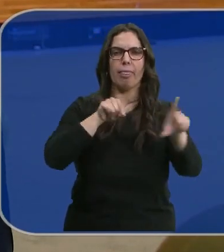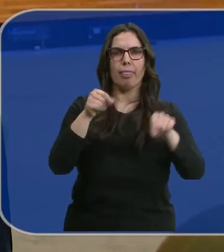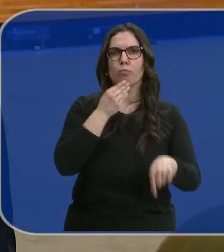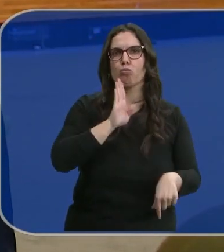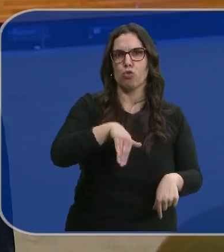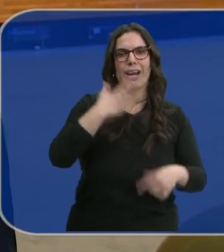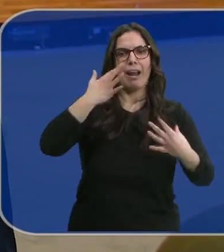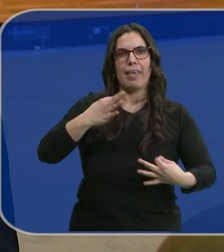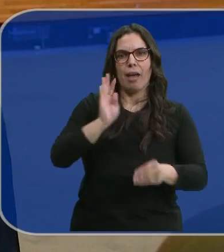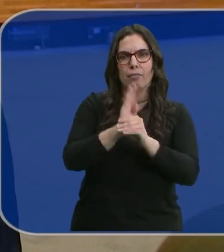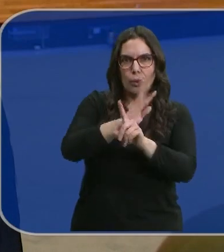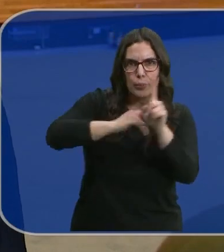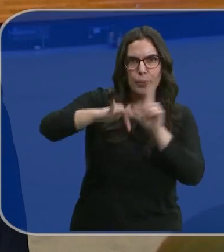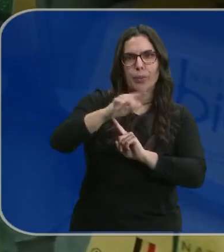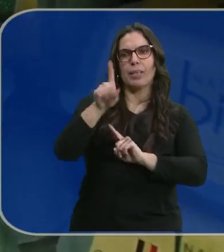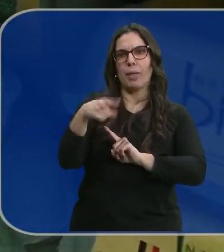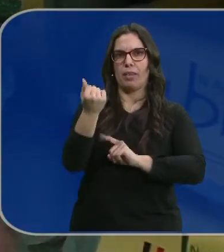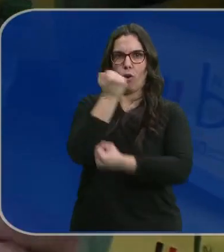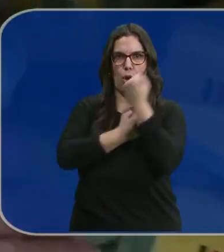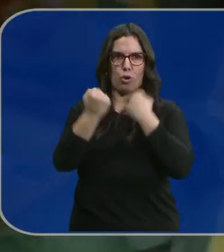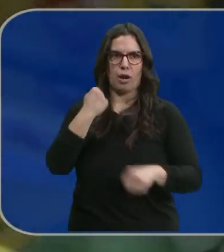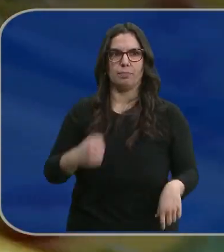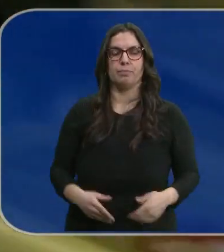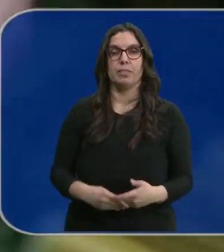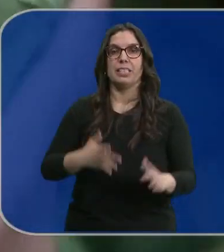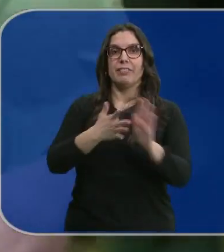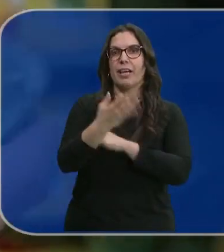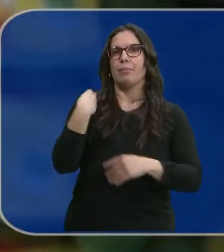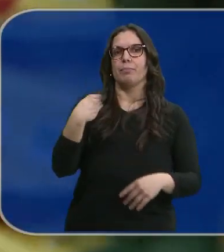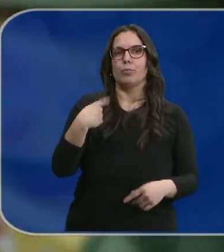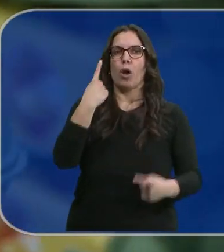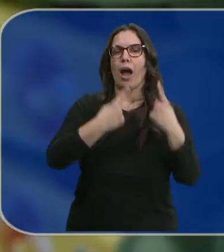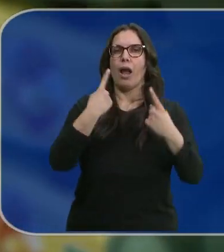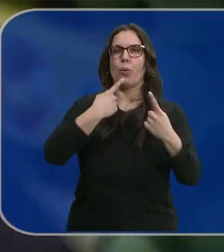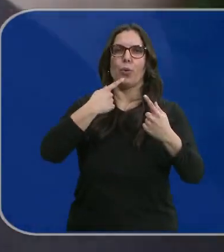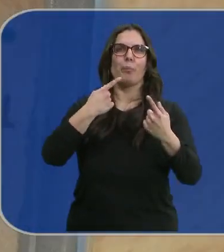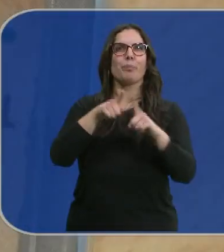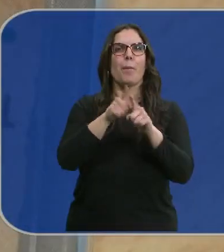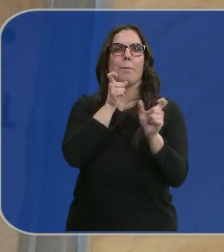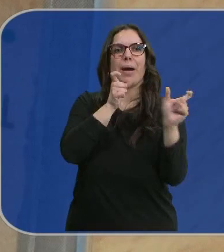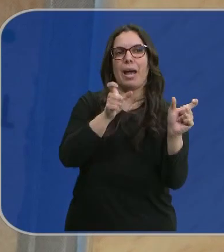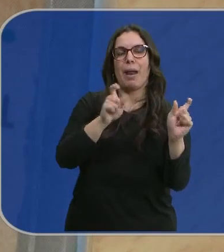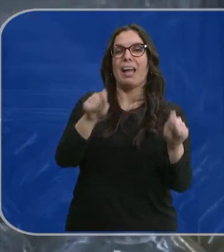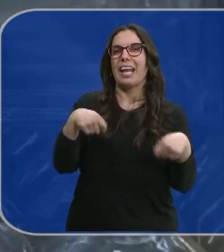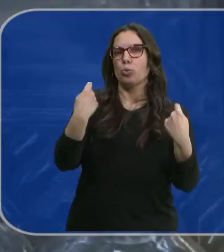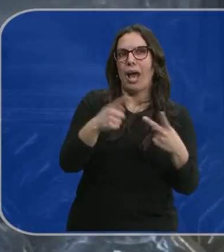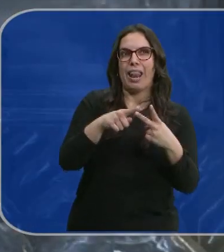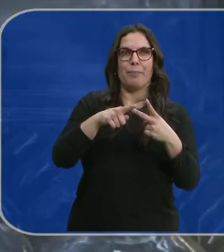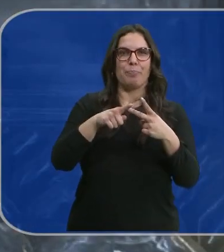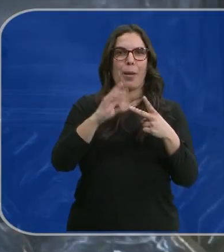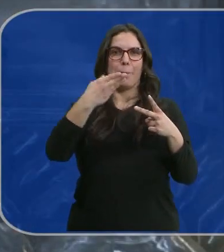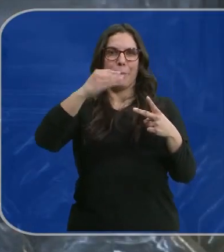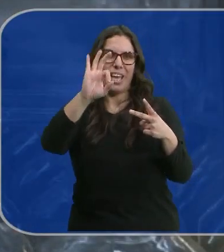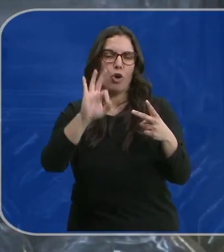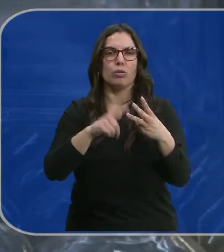en la transición verde y ahorrar algo de dinero. De este modo, desaparecerán declaraciones ambientales genéricas como natural, biodegradable